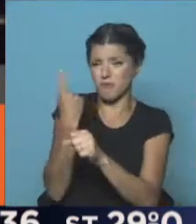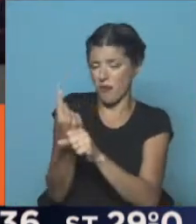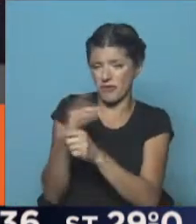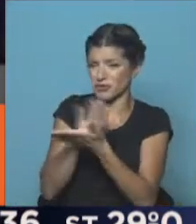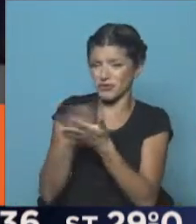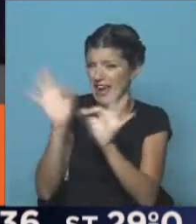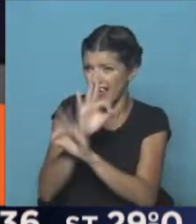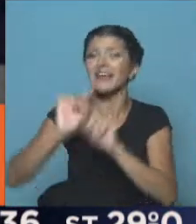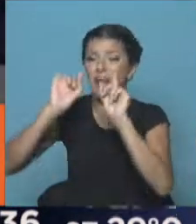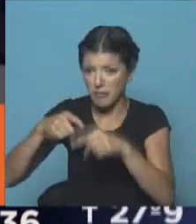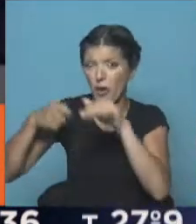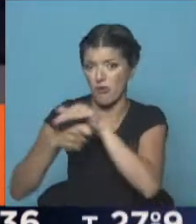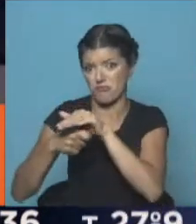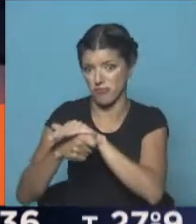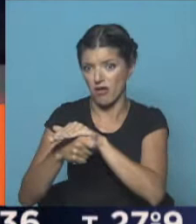corrupta